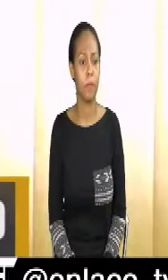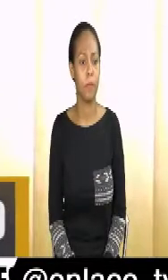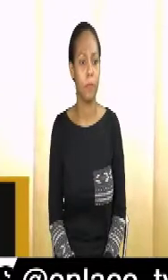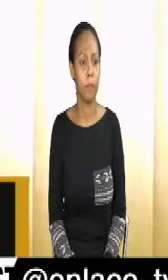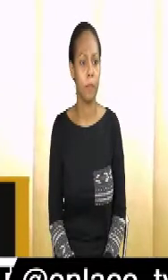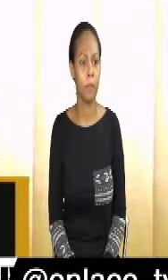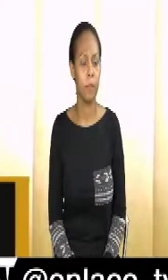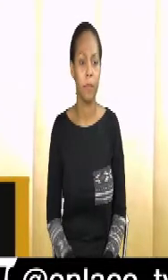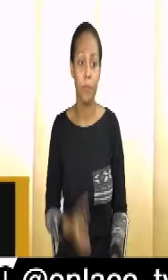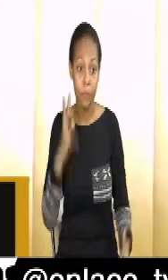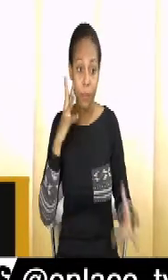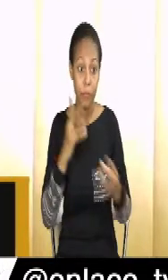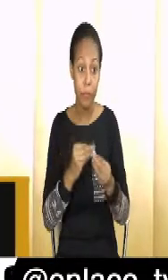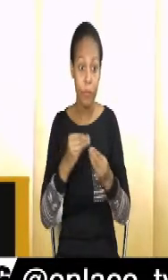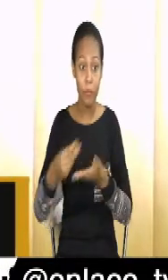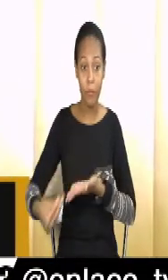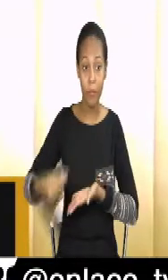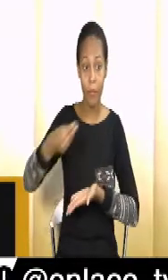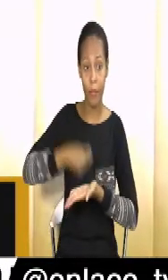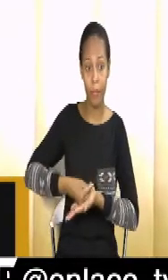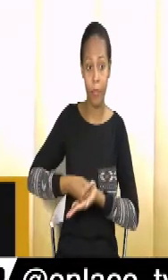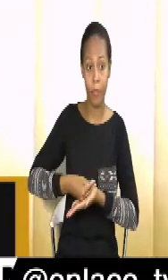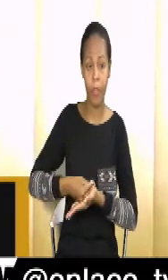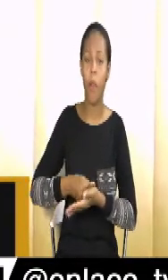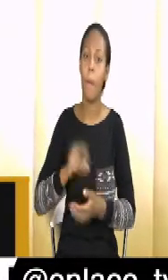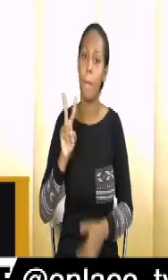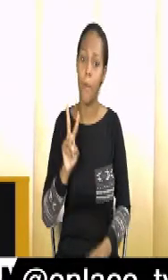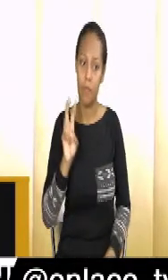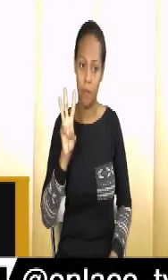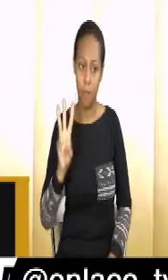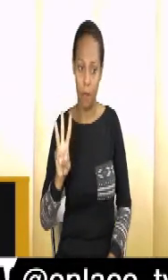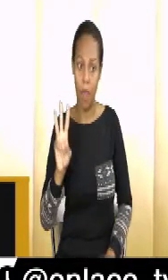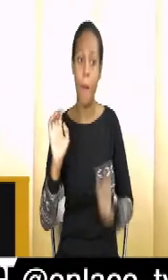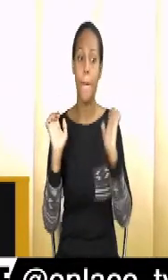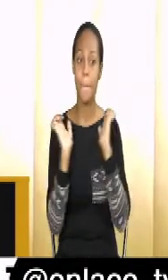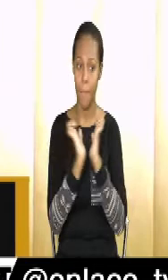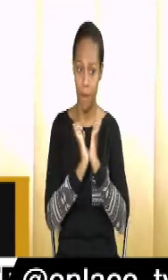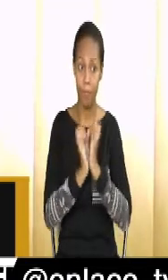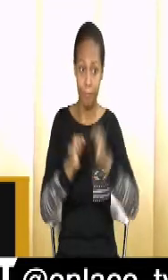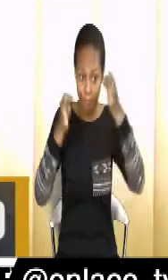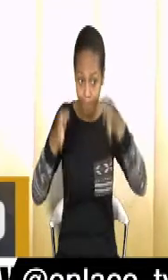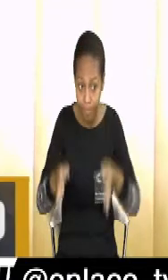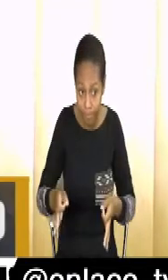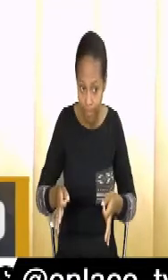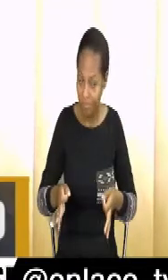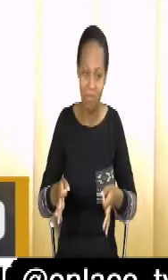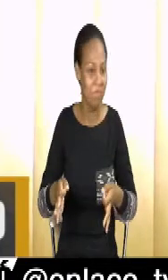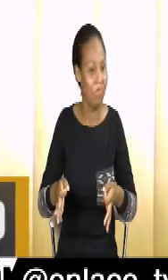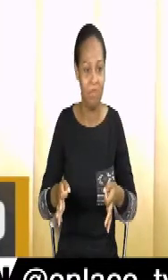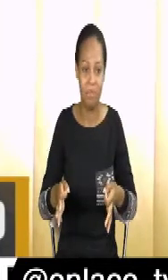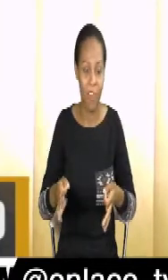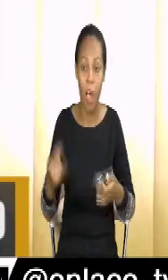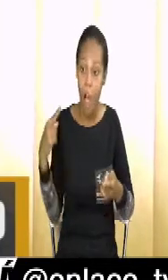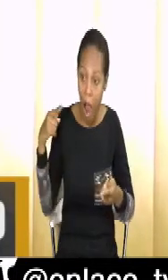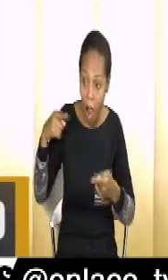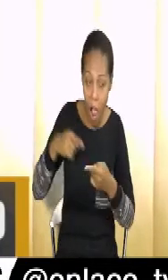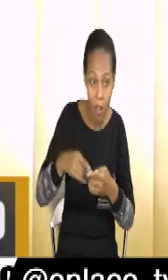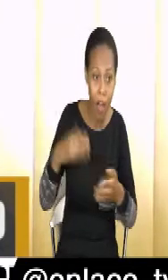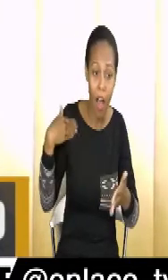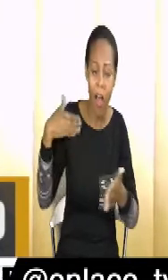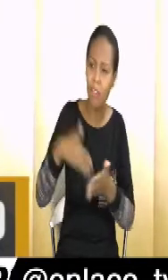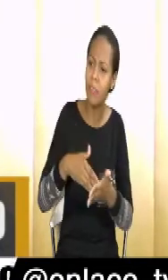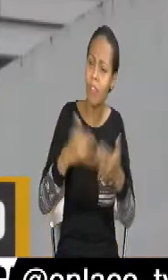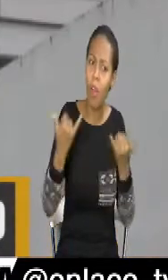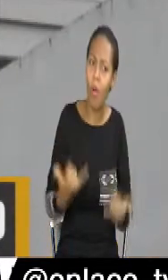acuerdo de pago, del 23 de mayo a la fecha, ya nos adeudan 800 millones adicionales.